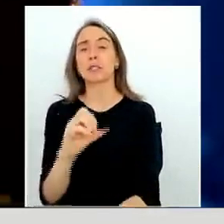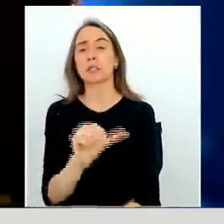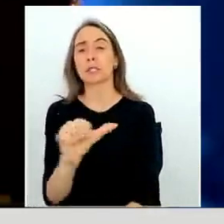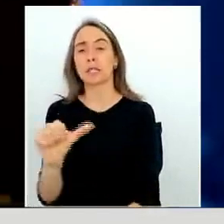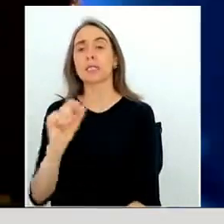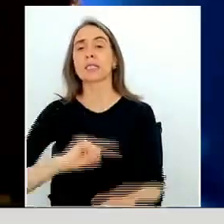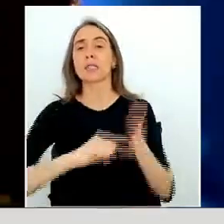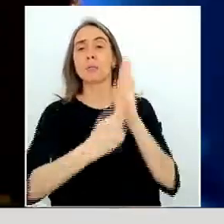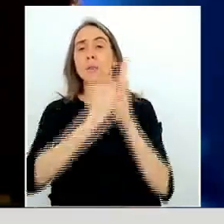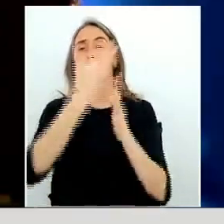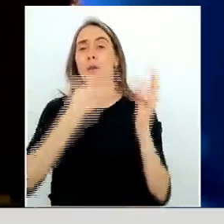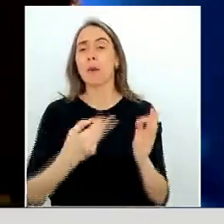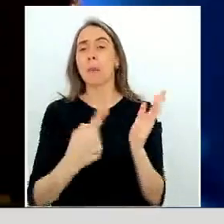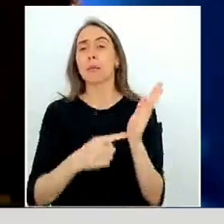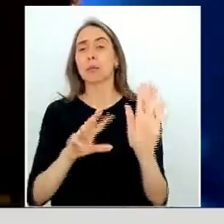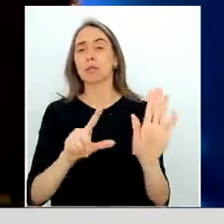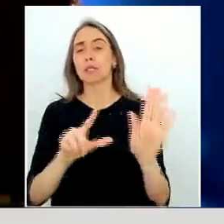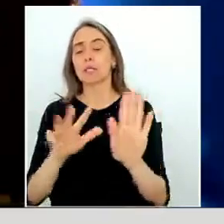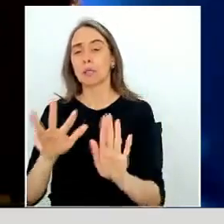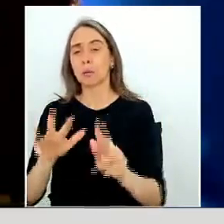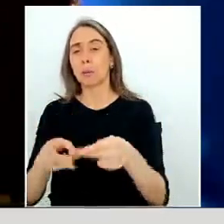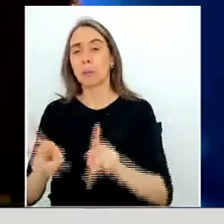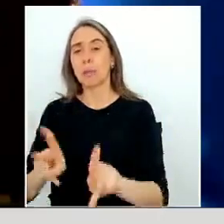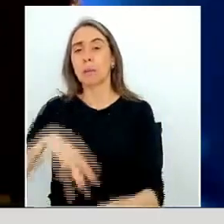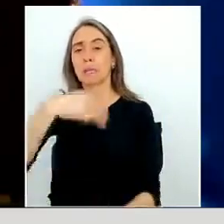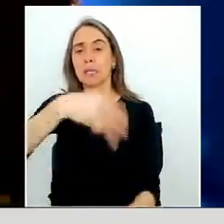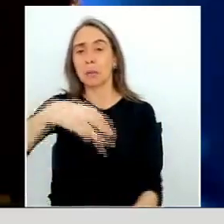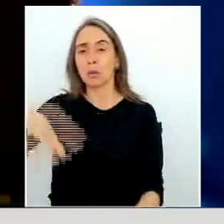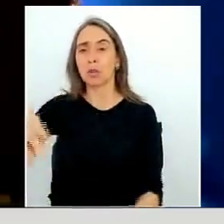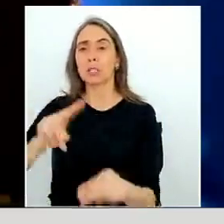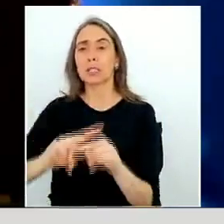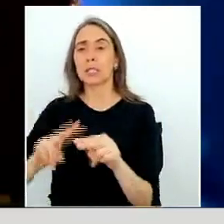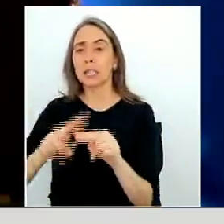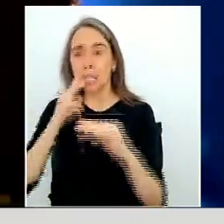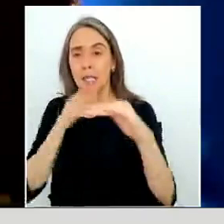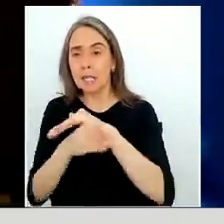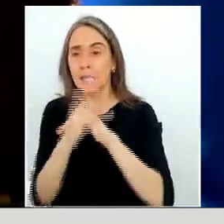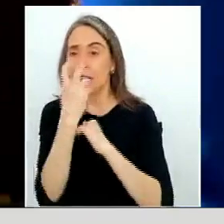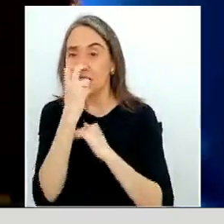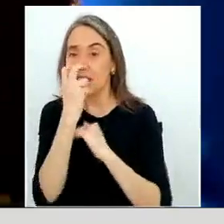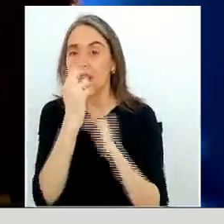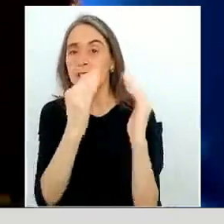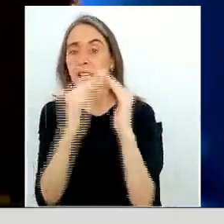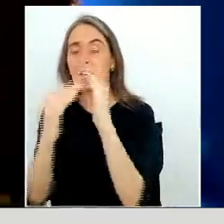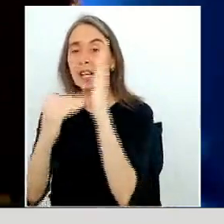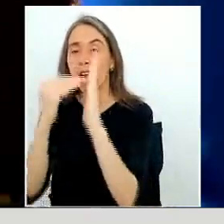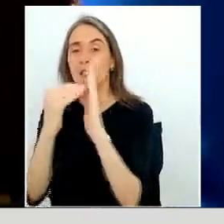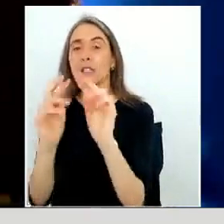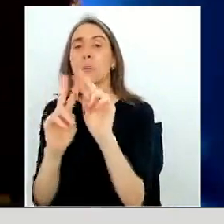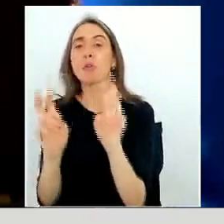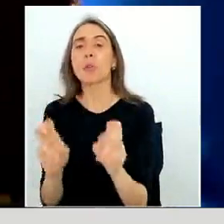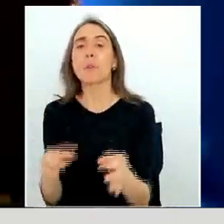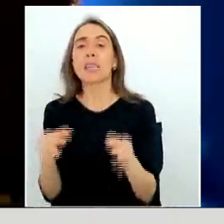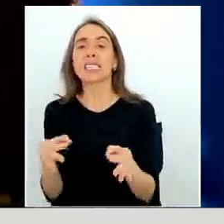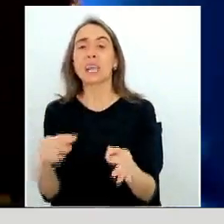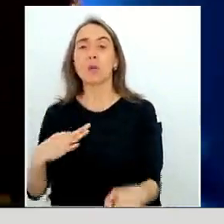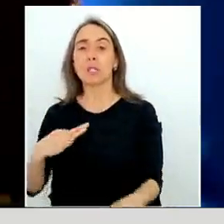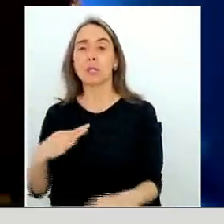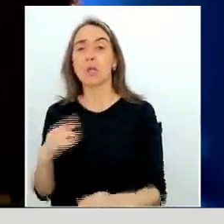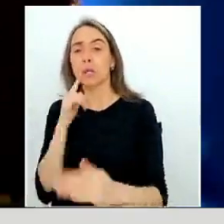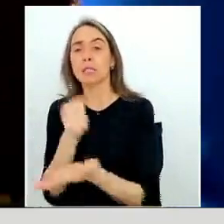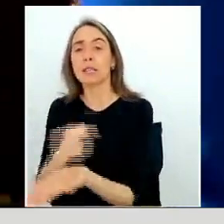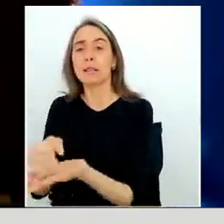1979 para permitir a los municipios requisar inmuebles por motivo de seguridad ciudadana actualmente radicado en la comisión de